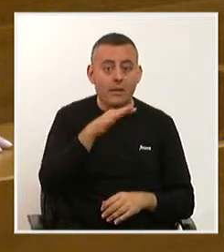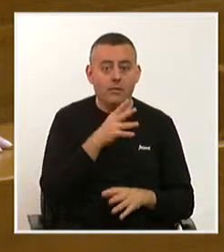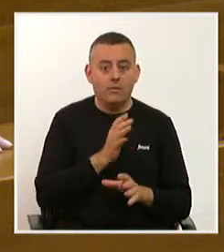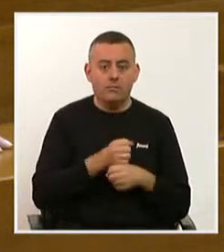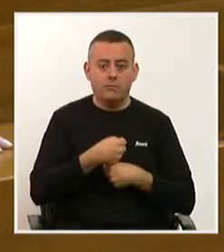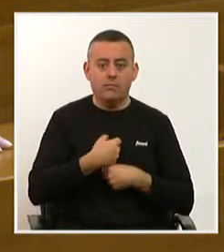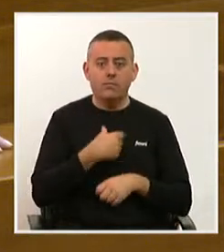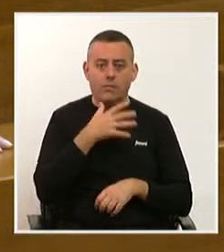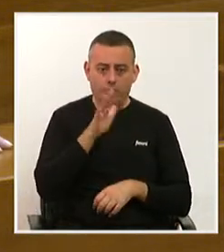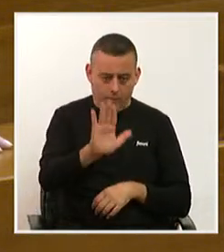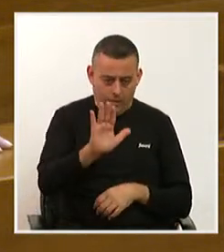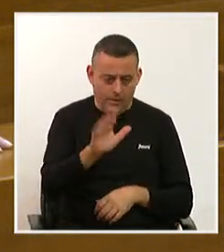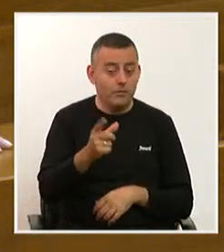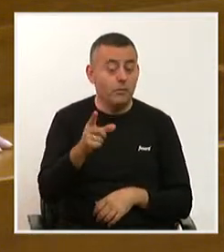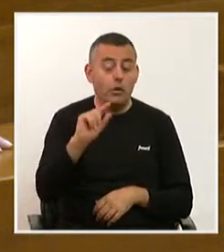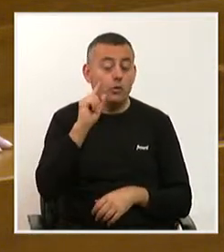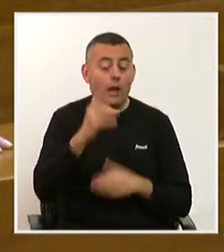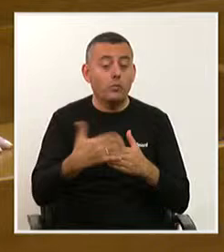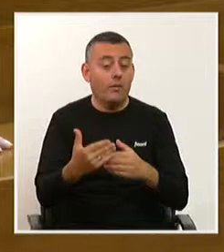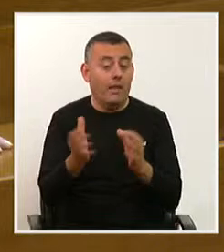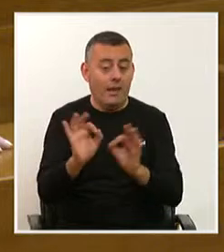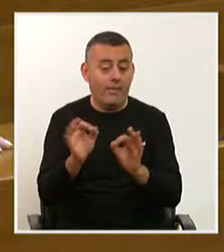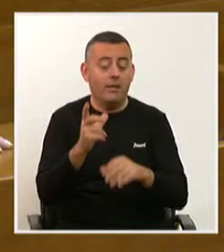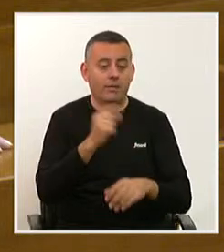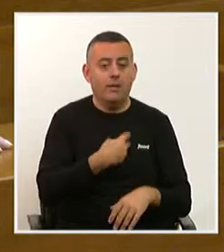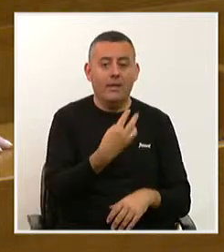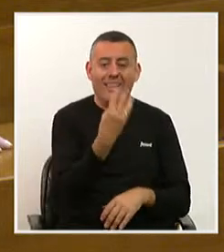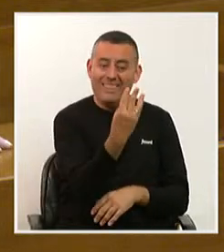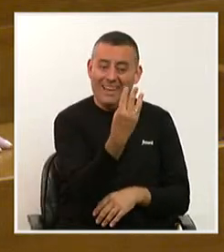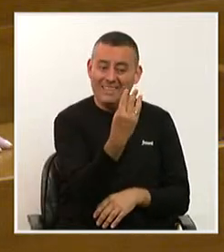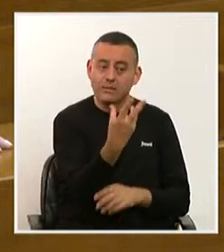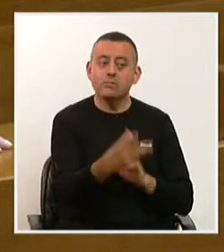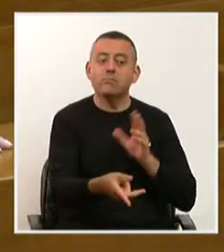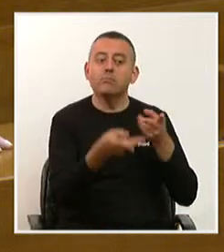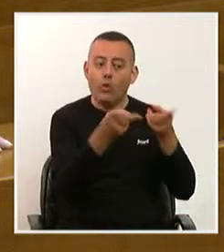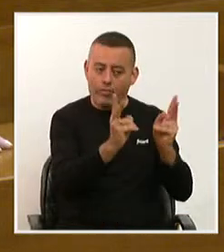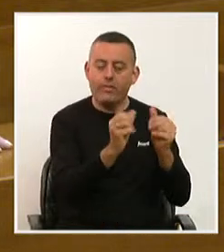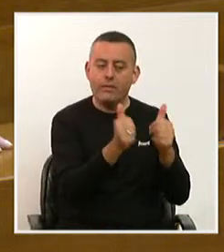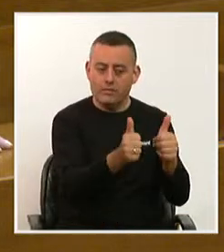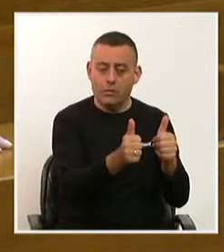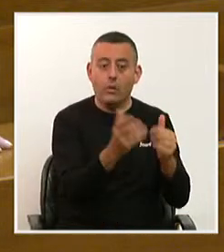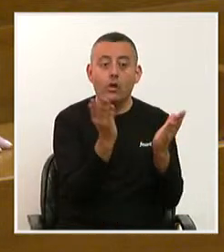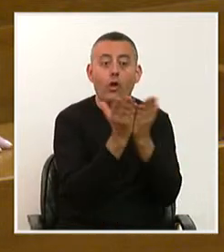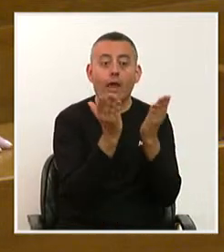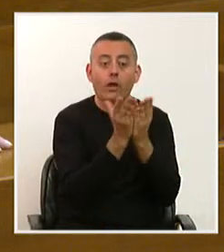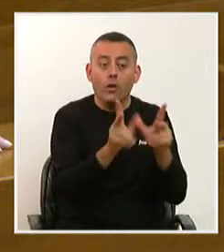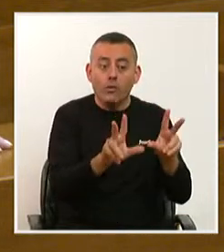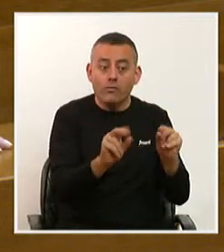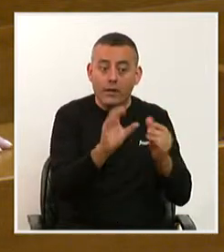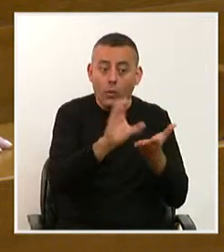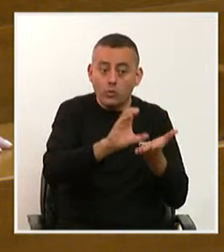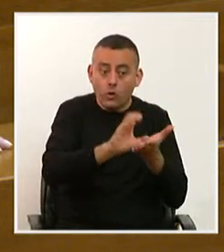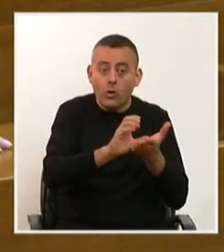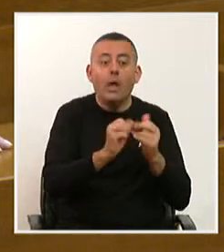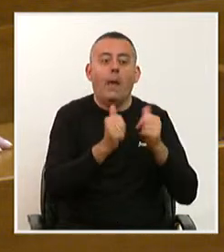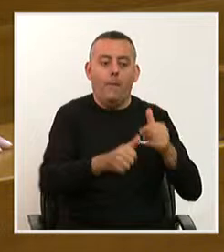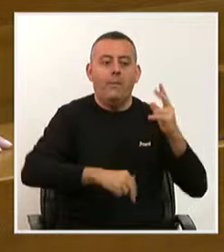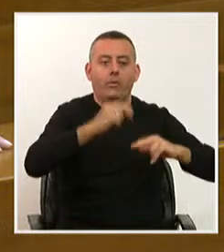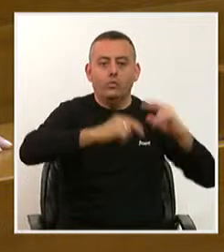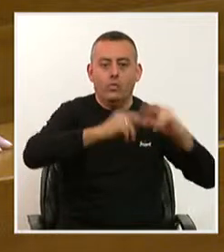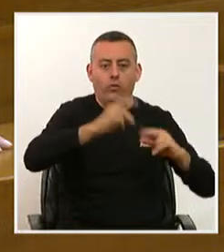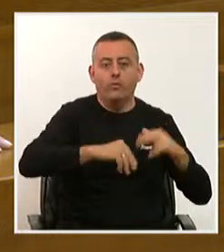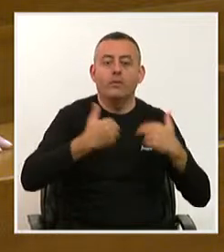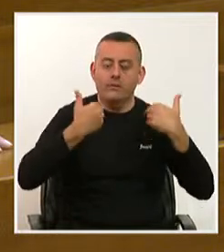obras ya están adjudicadas y van a comenzar Ya en cuanto terminen las clases y dos ya se va a licitar los proyectos porque ya le he dicho que se ha des